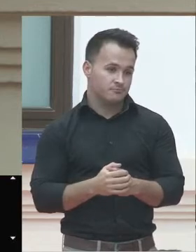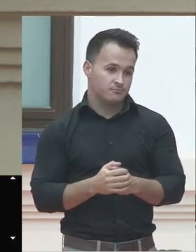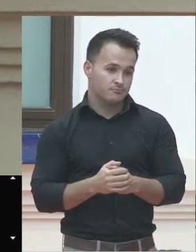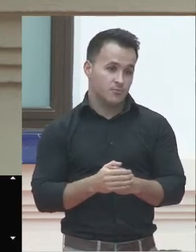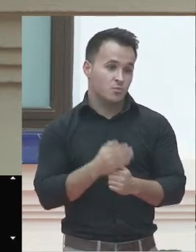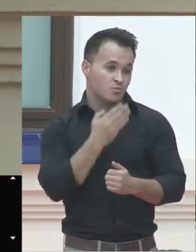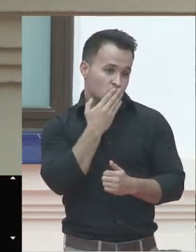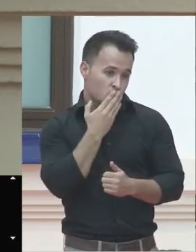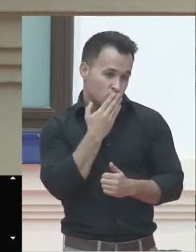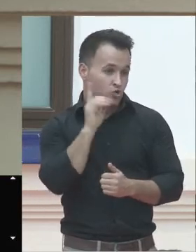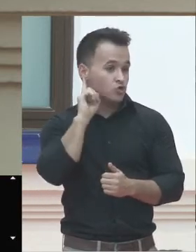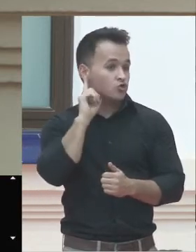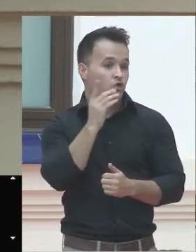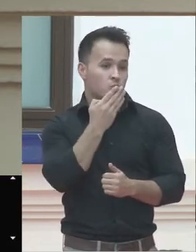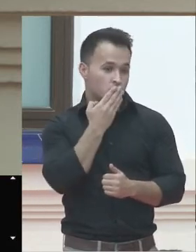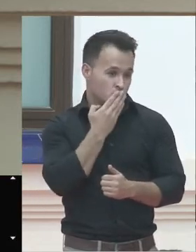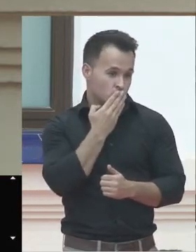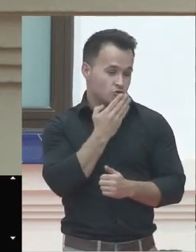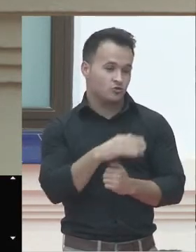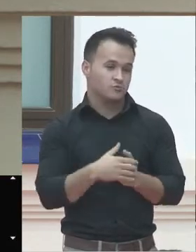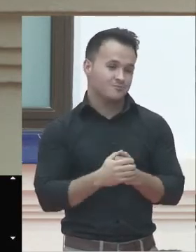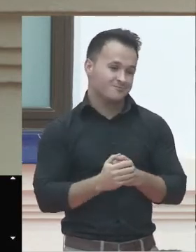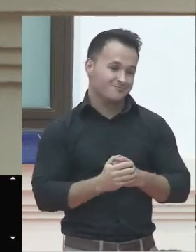mudos, sordomudos.